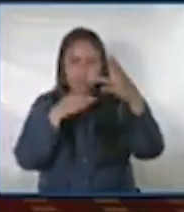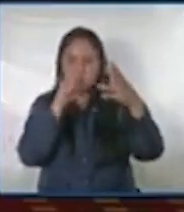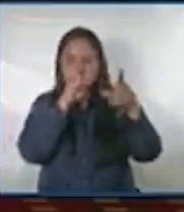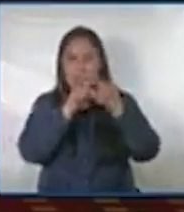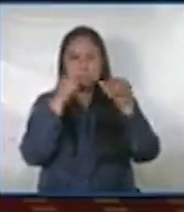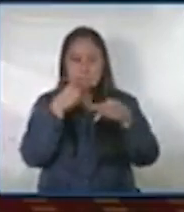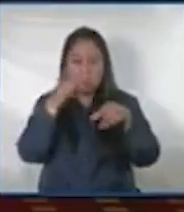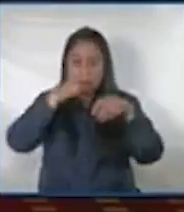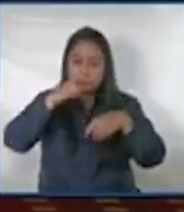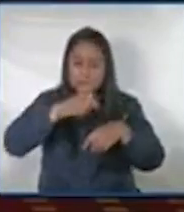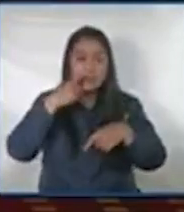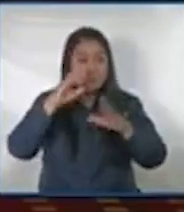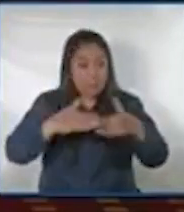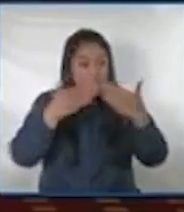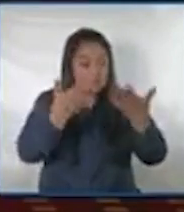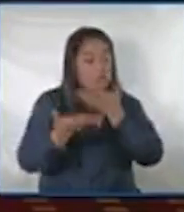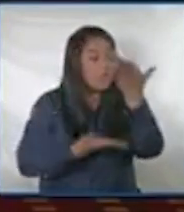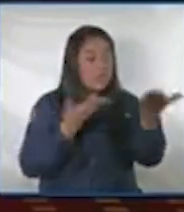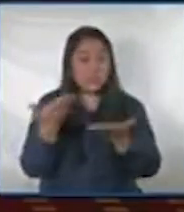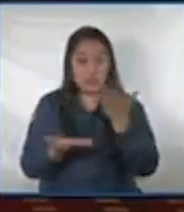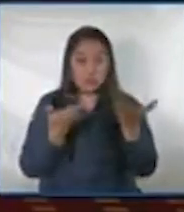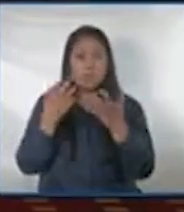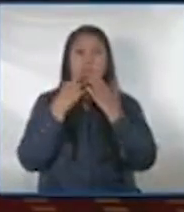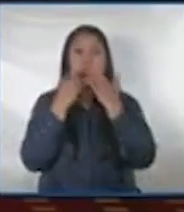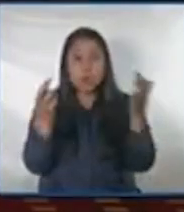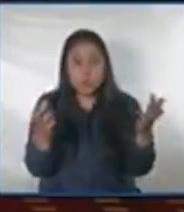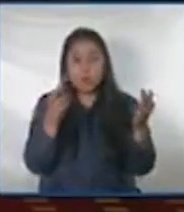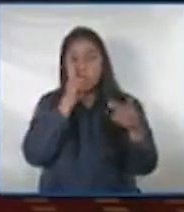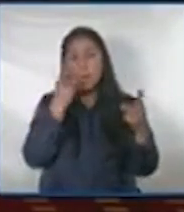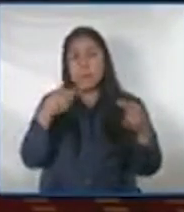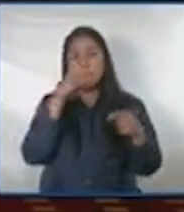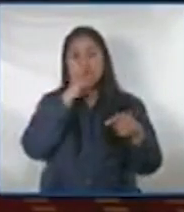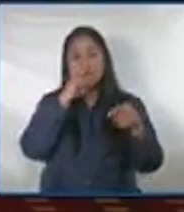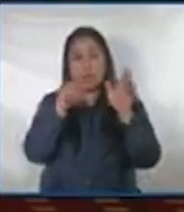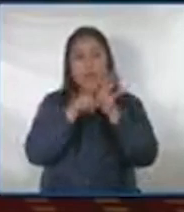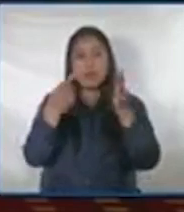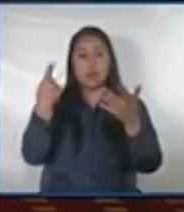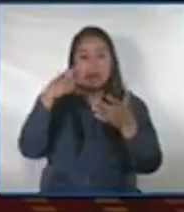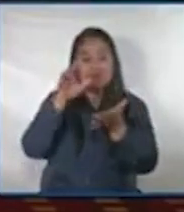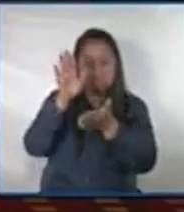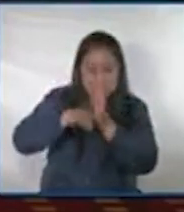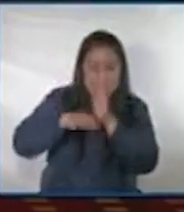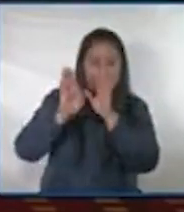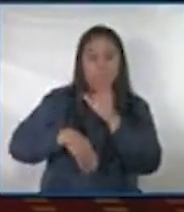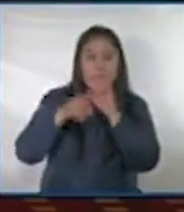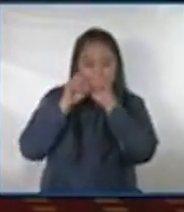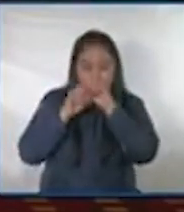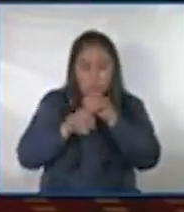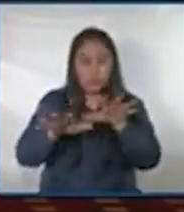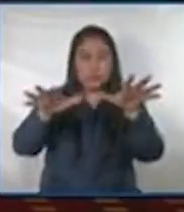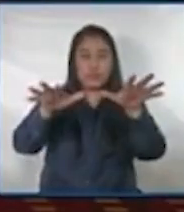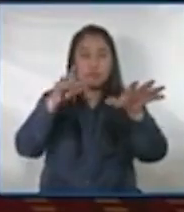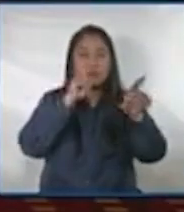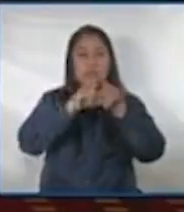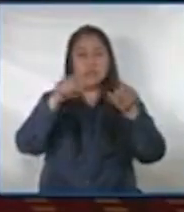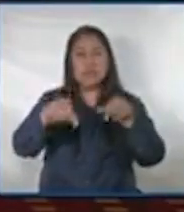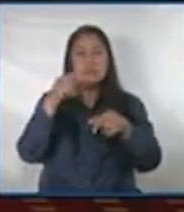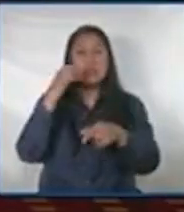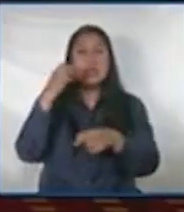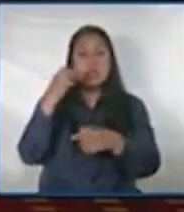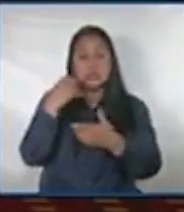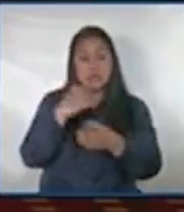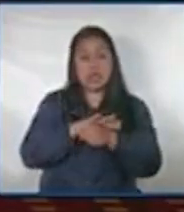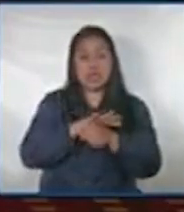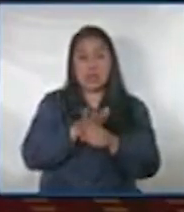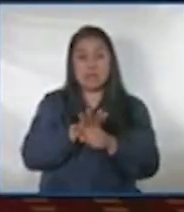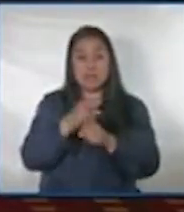fin de prestar los servicios públicos indispensables para mitigar la propagación del virus identificado como SARS-CoV-2 y